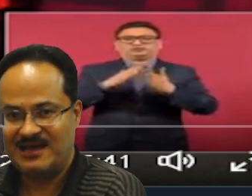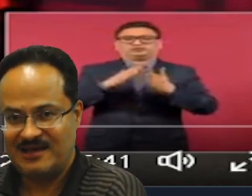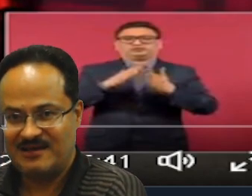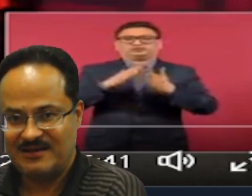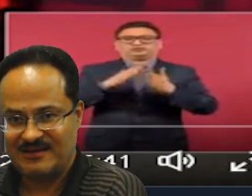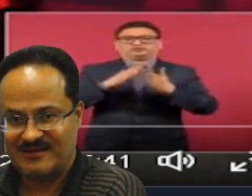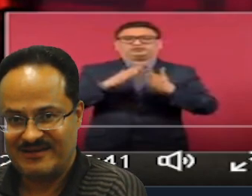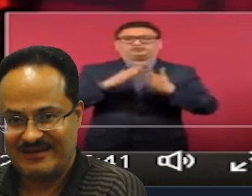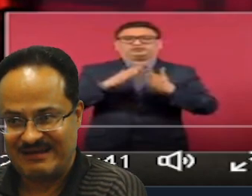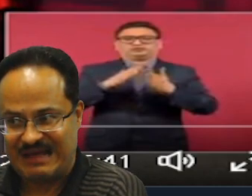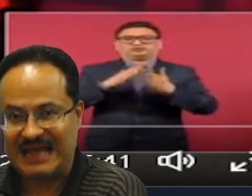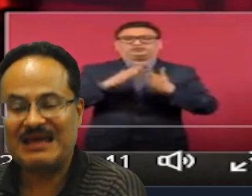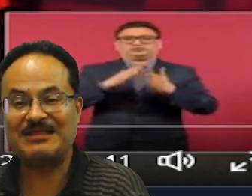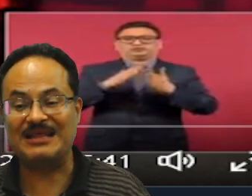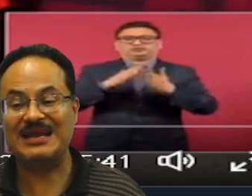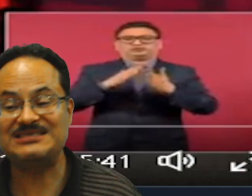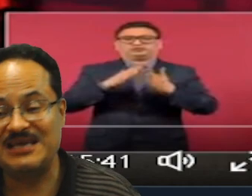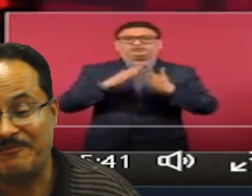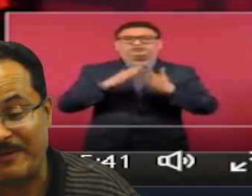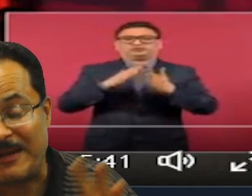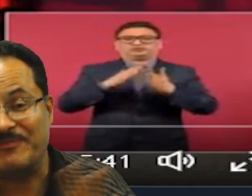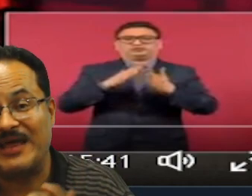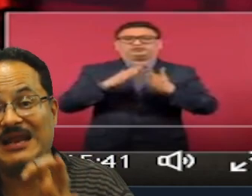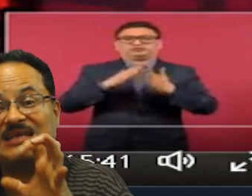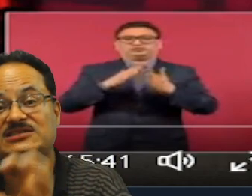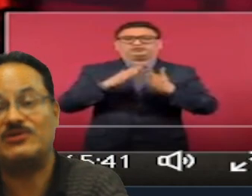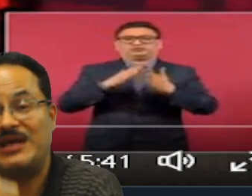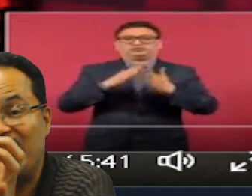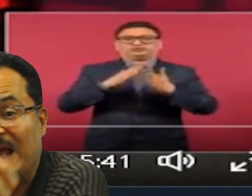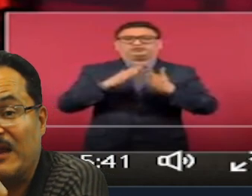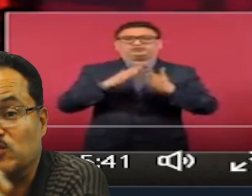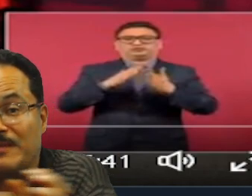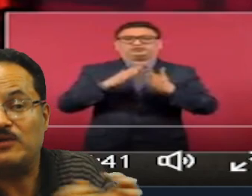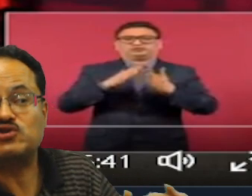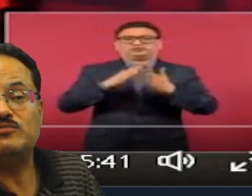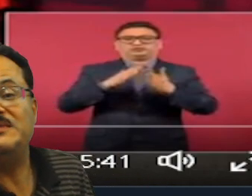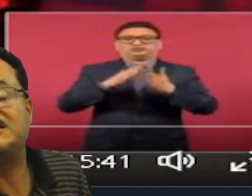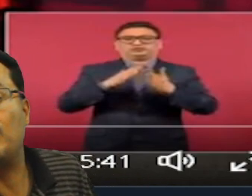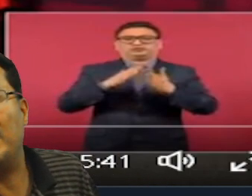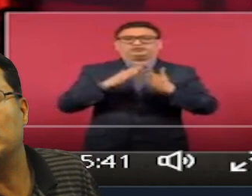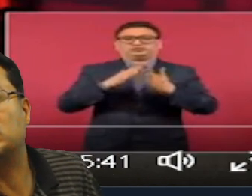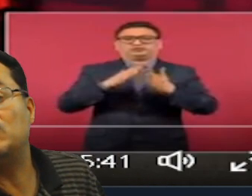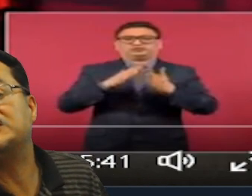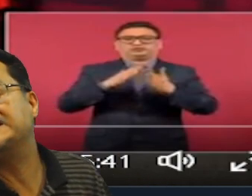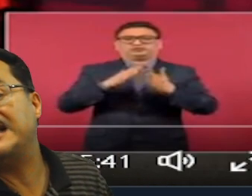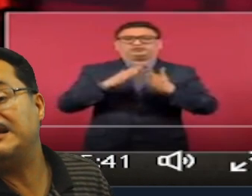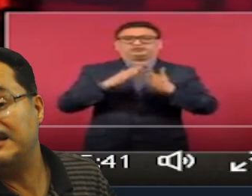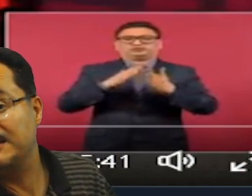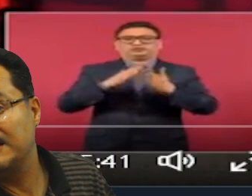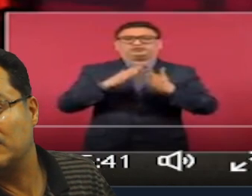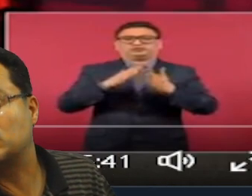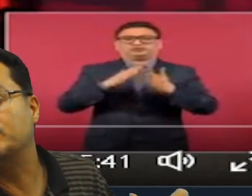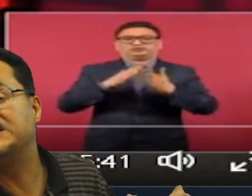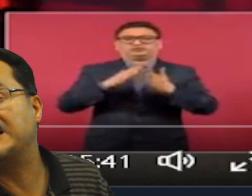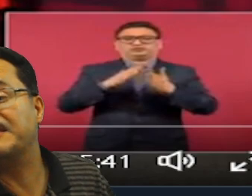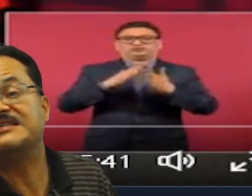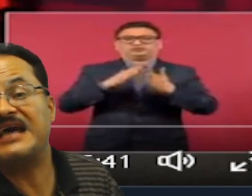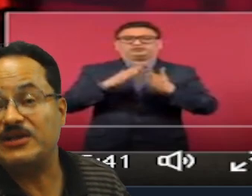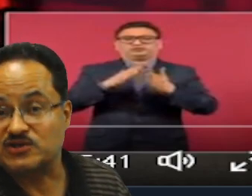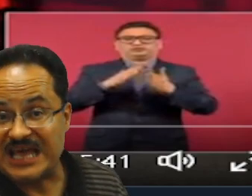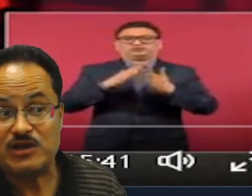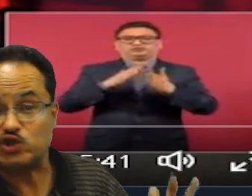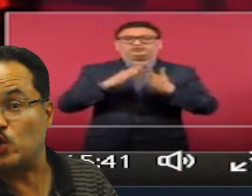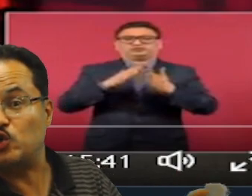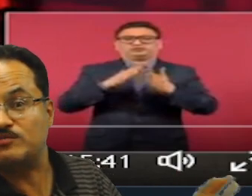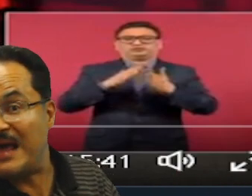sea hay que tener siempre plantear la historia de que los malos son mis son los que están los mis